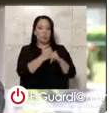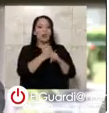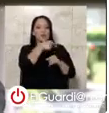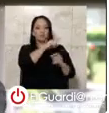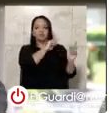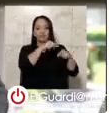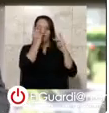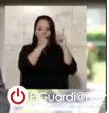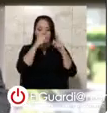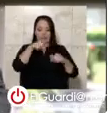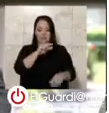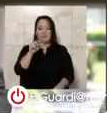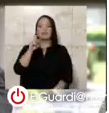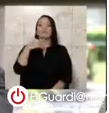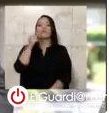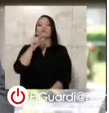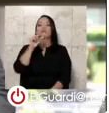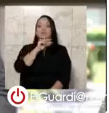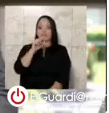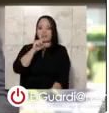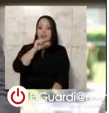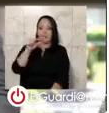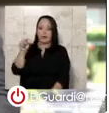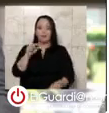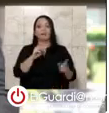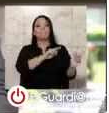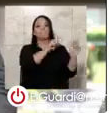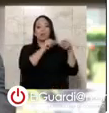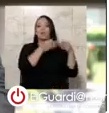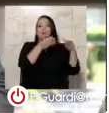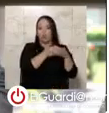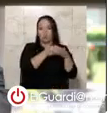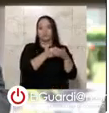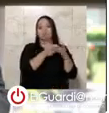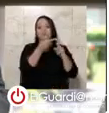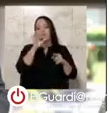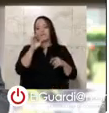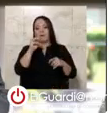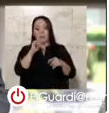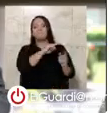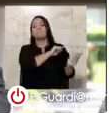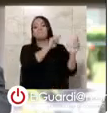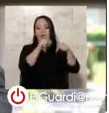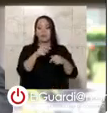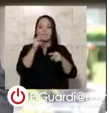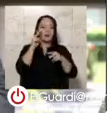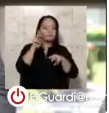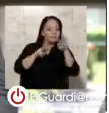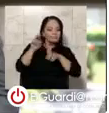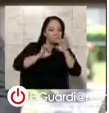siguiente semana tendremos la misión del Fondo Monetario Internacional para evaluar el cumplimiento de